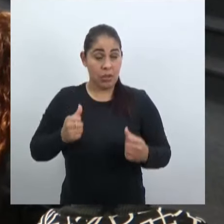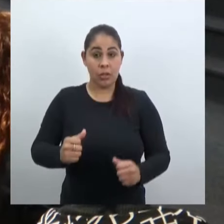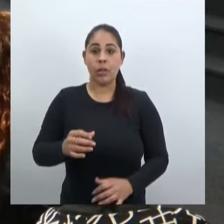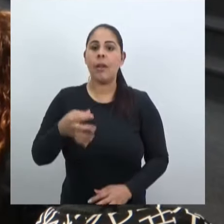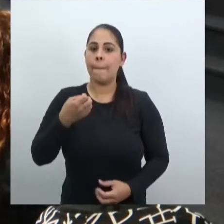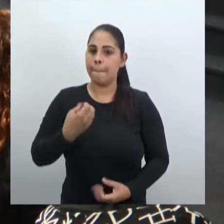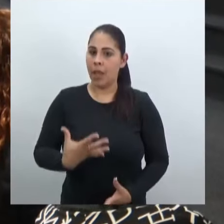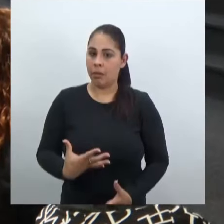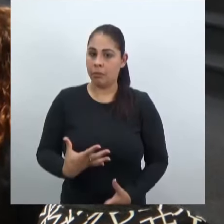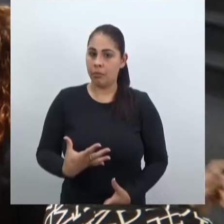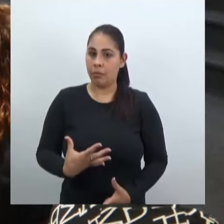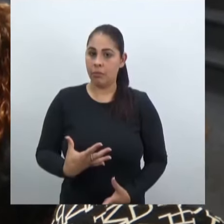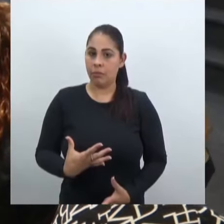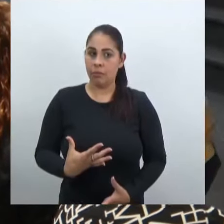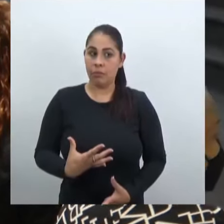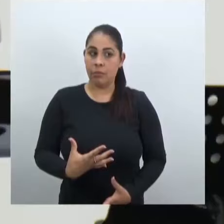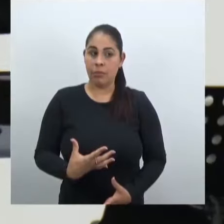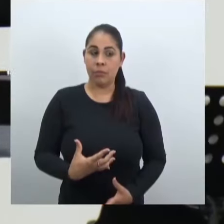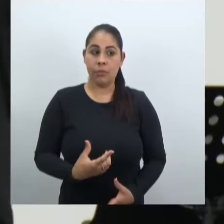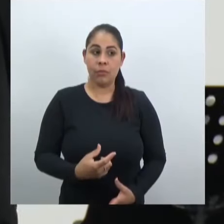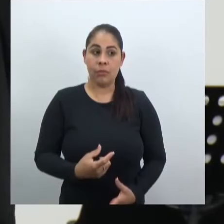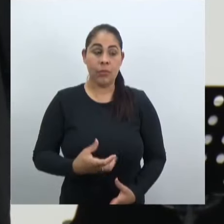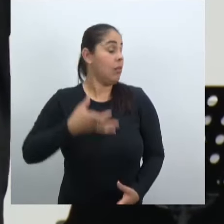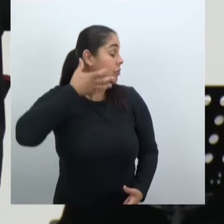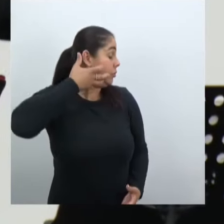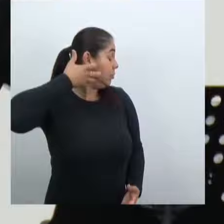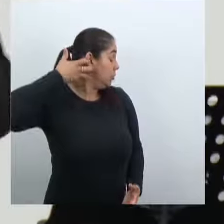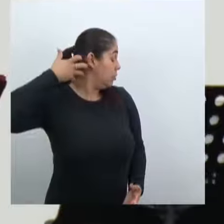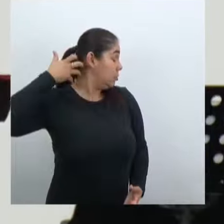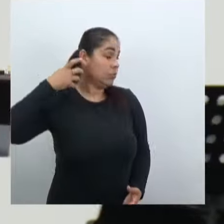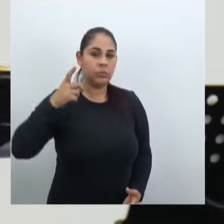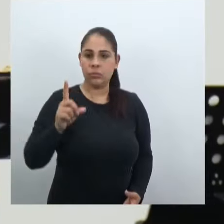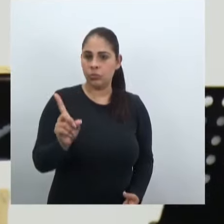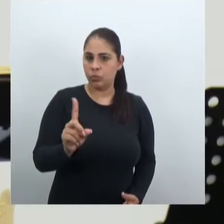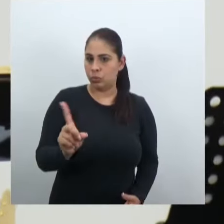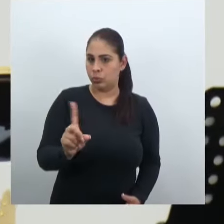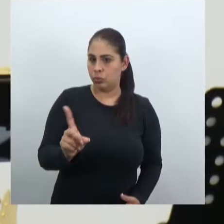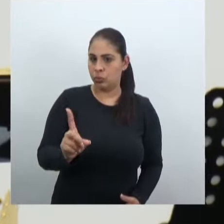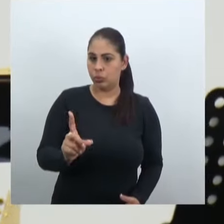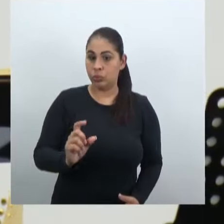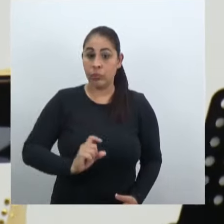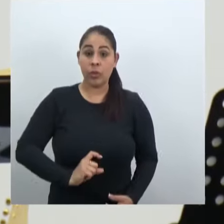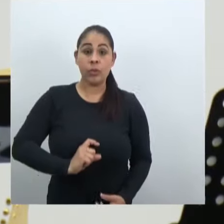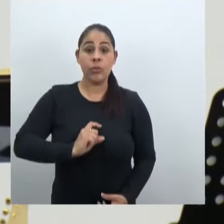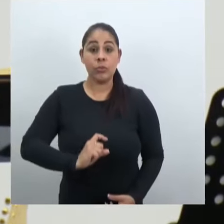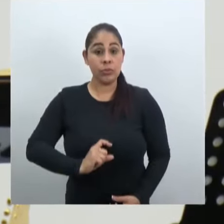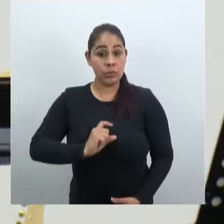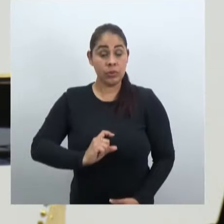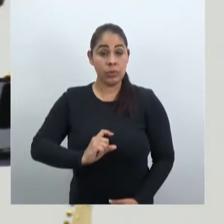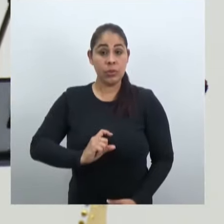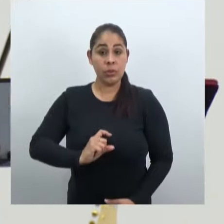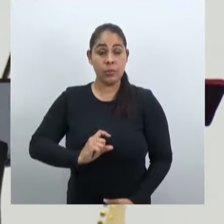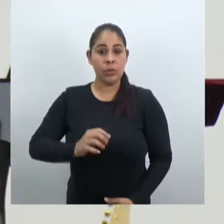una autoestima. No ser arrogante, sino tener una propia